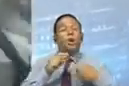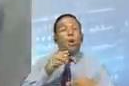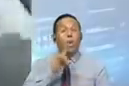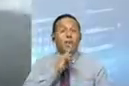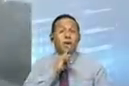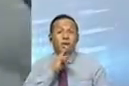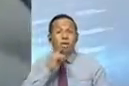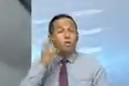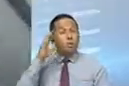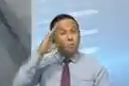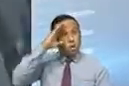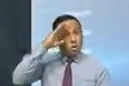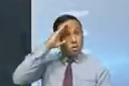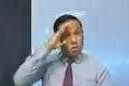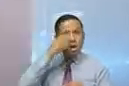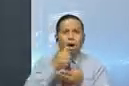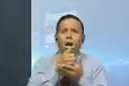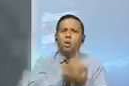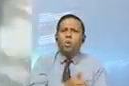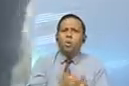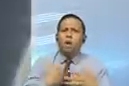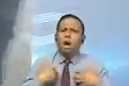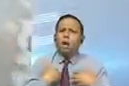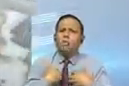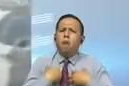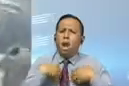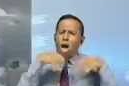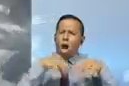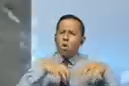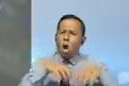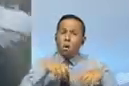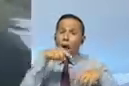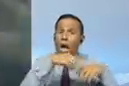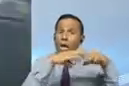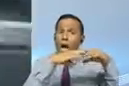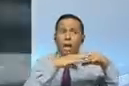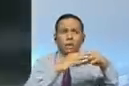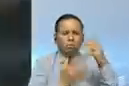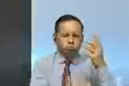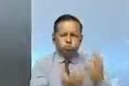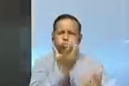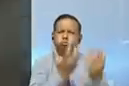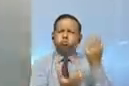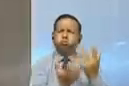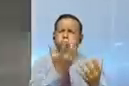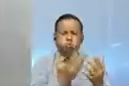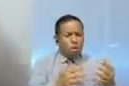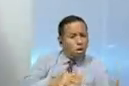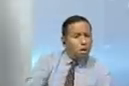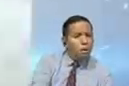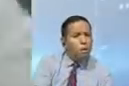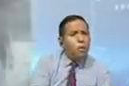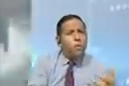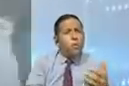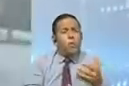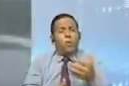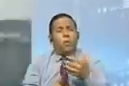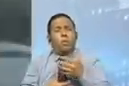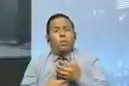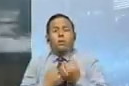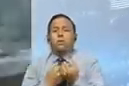en Estados Unidos, rescató a un perro adulto de las llamas, al cual se lo puede observar asustado. La mascota salió